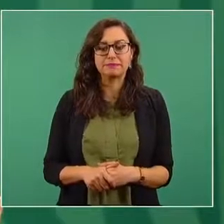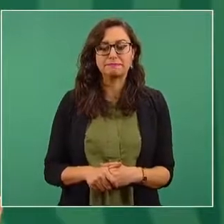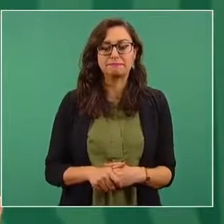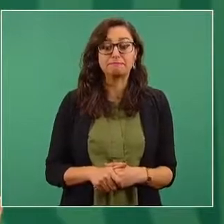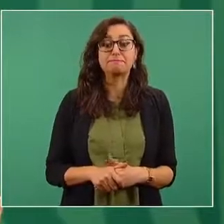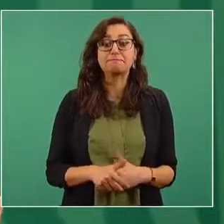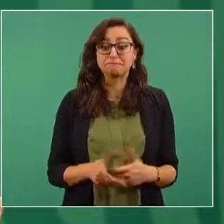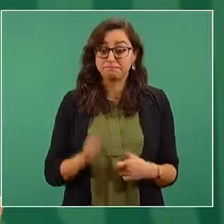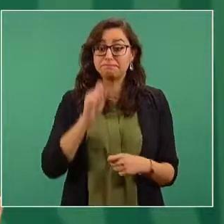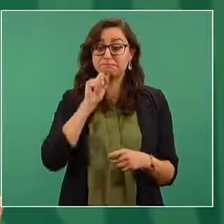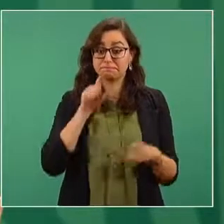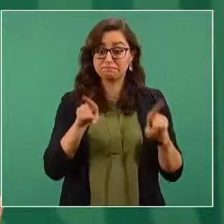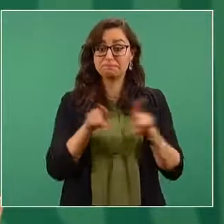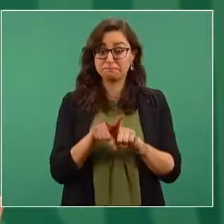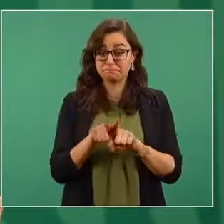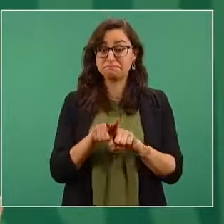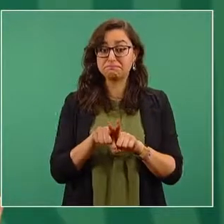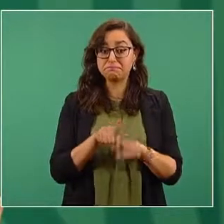golpes,